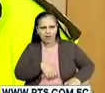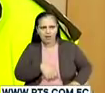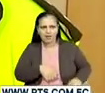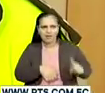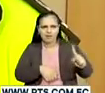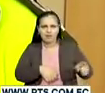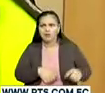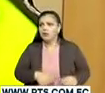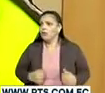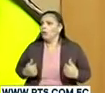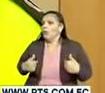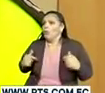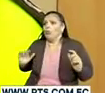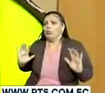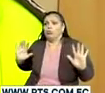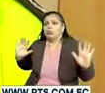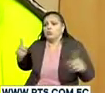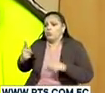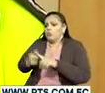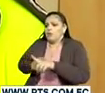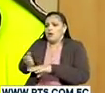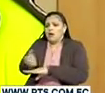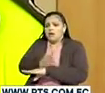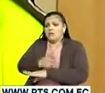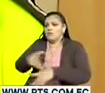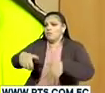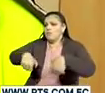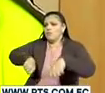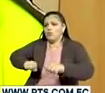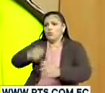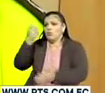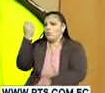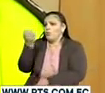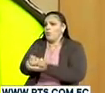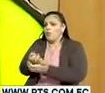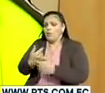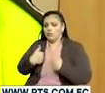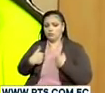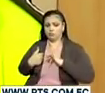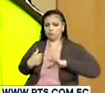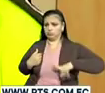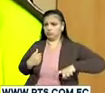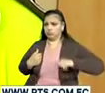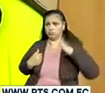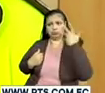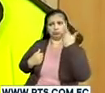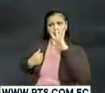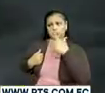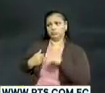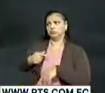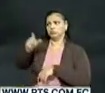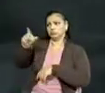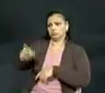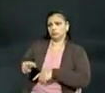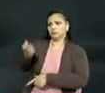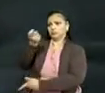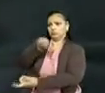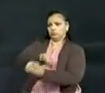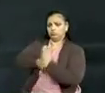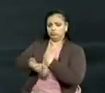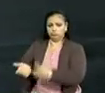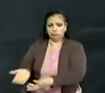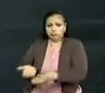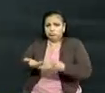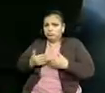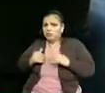moto hace aproximadamente un mes, supuestamente, que la moto recién la compró, la vendieron. Tiene un antecedente penal por